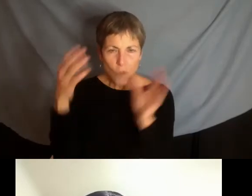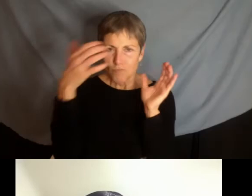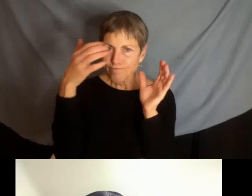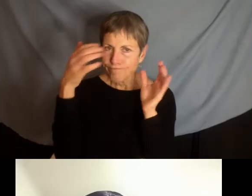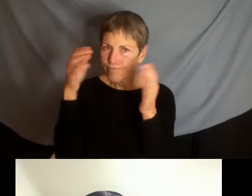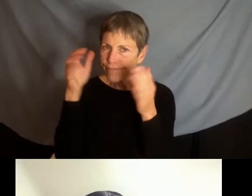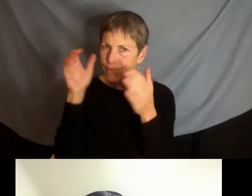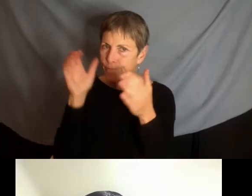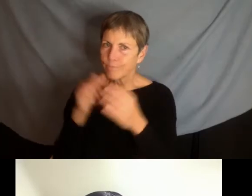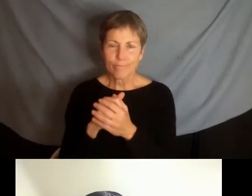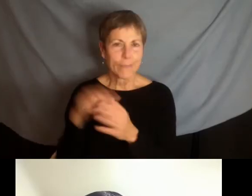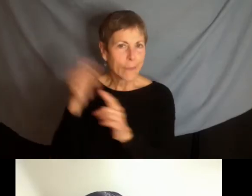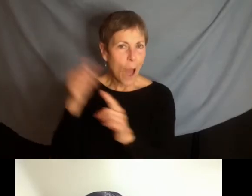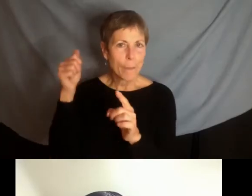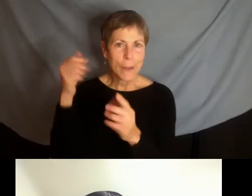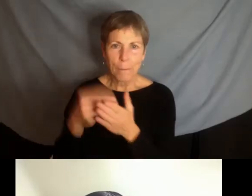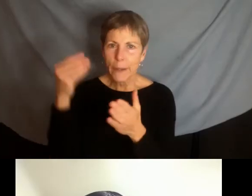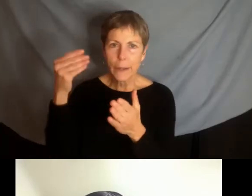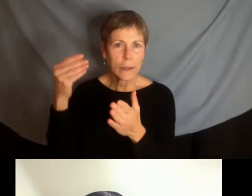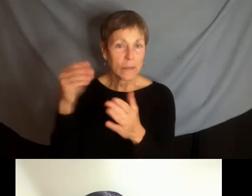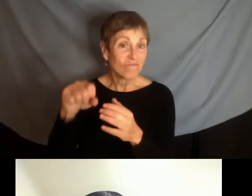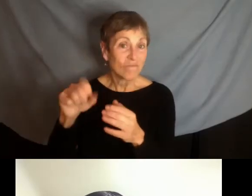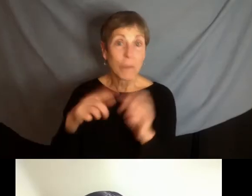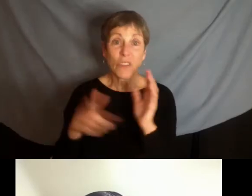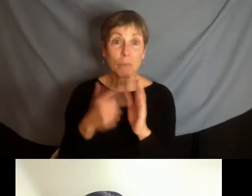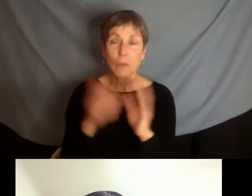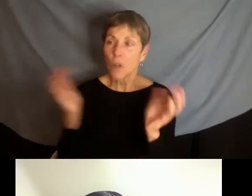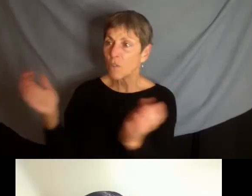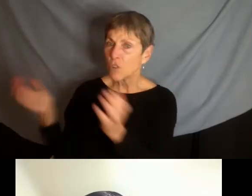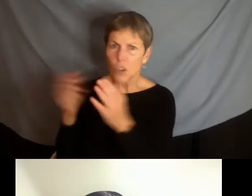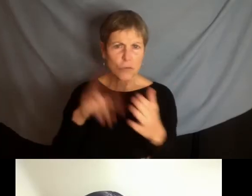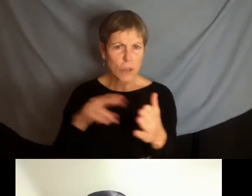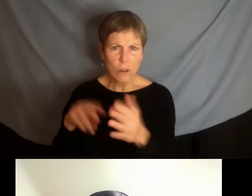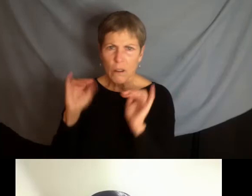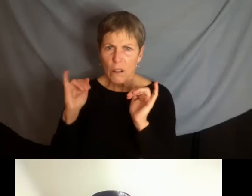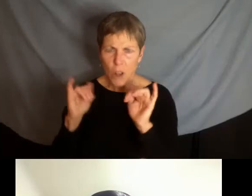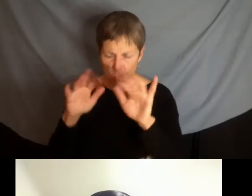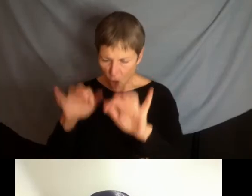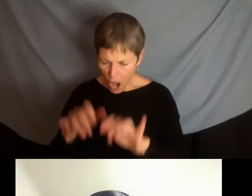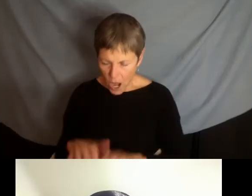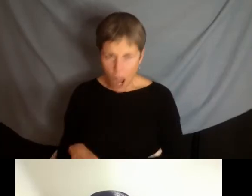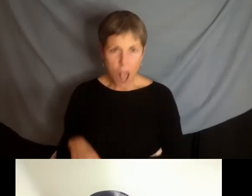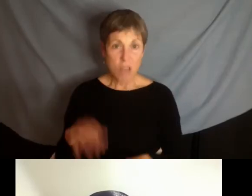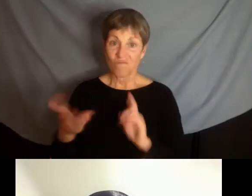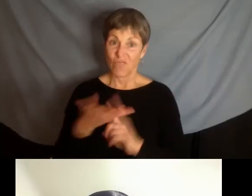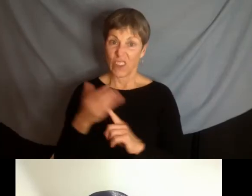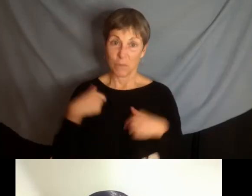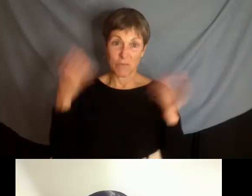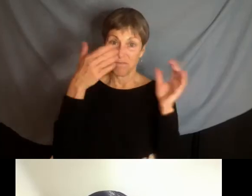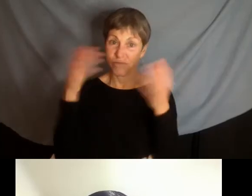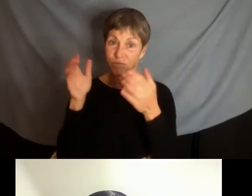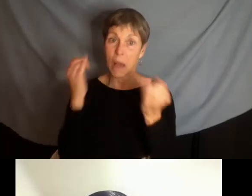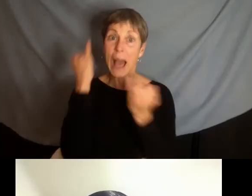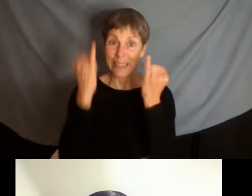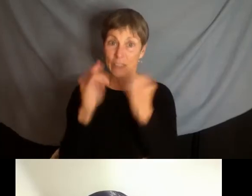y aprender más y más. Entonces, ya sea cabildeo, o sea dinero, o simplemente conversación, o la gente escribiendo algo,